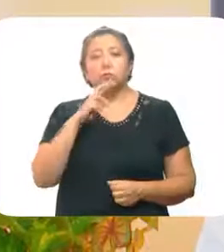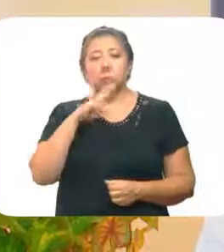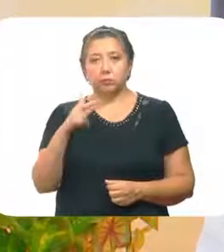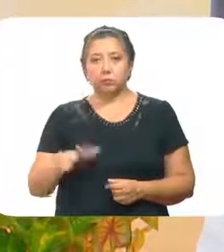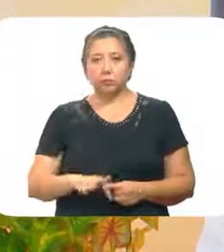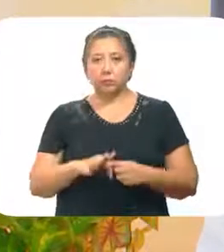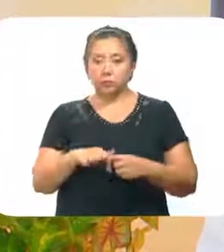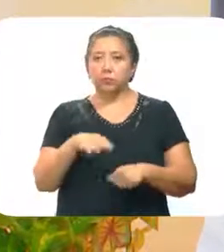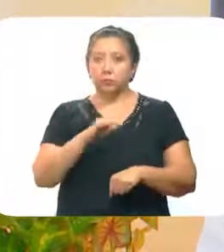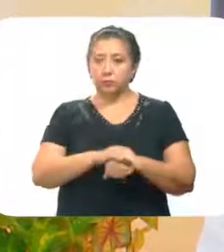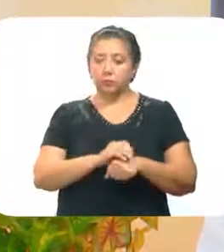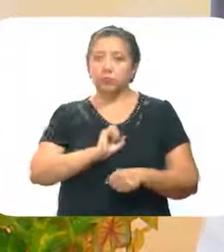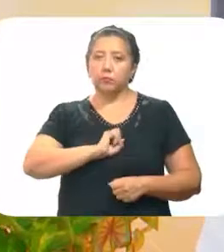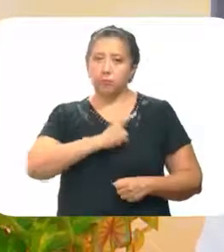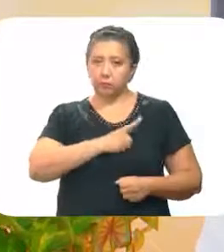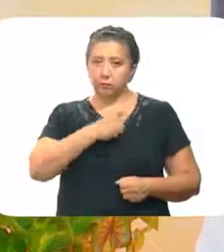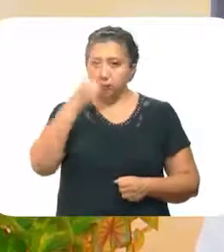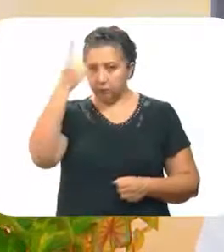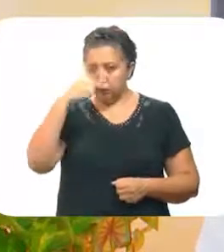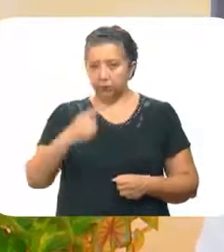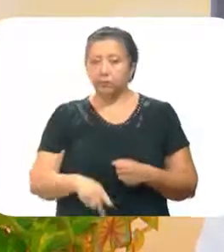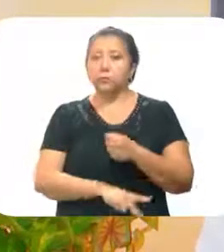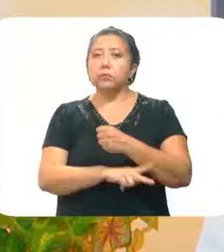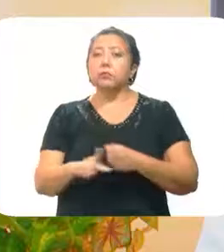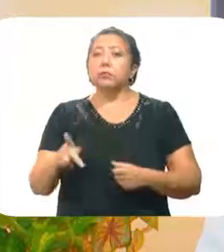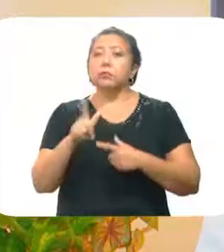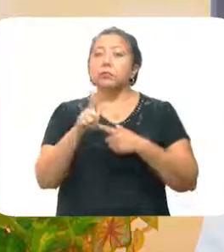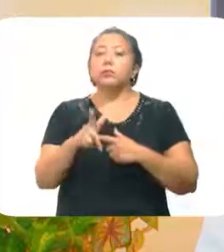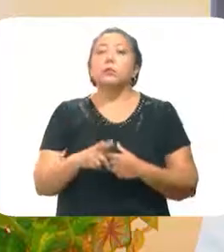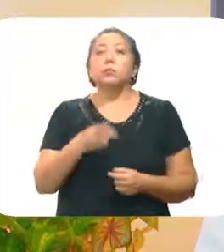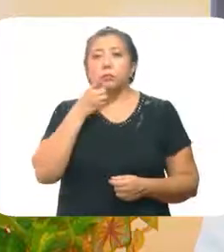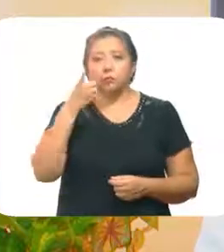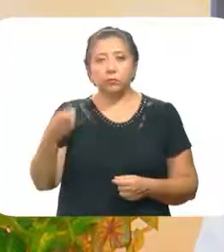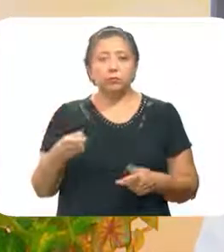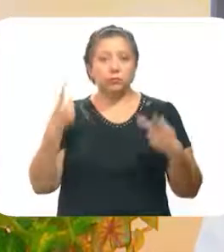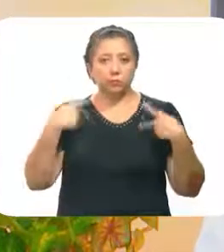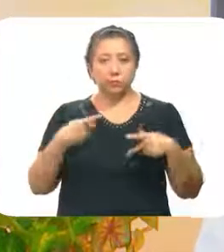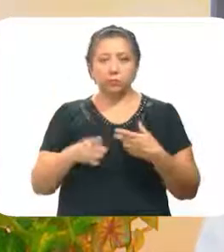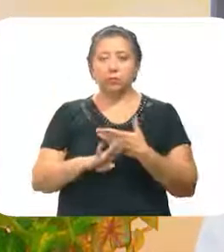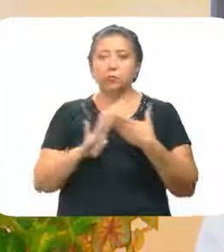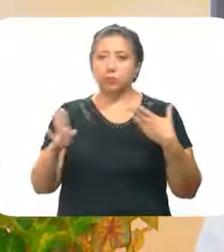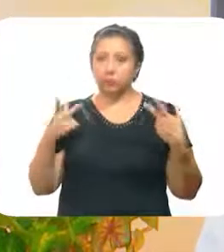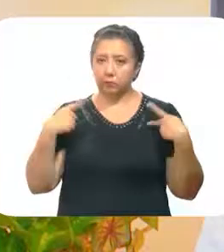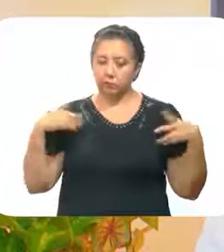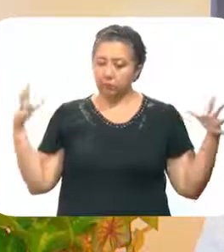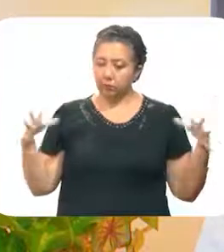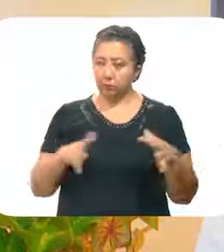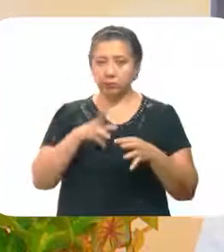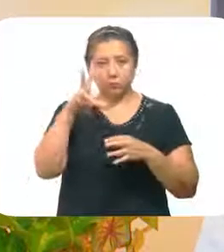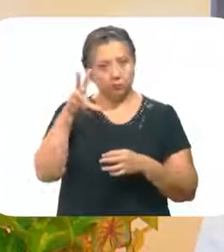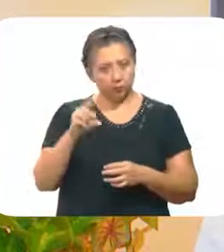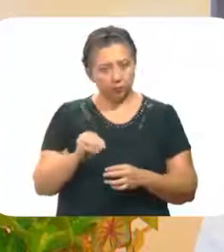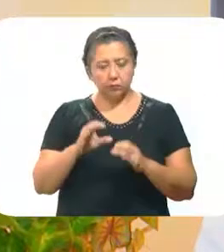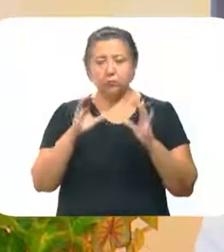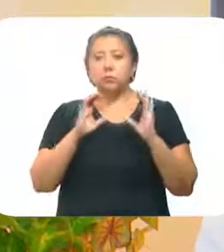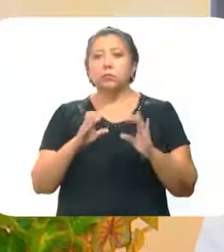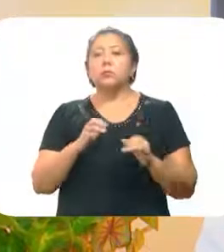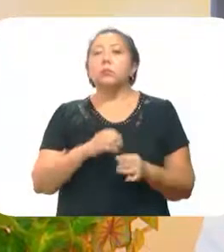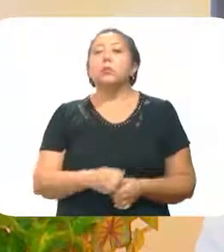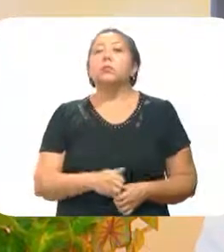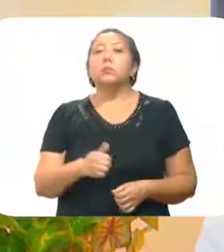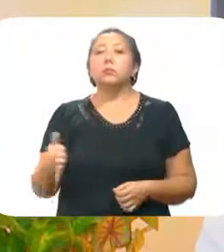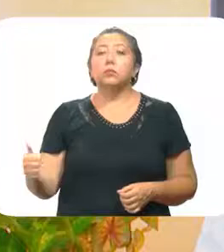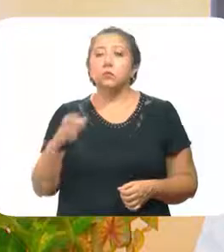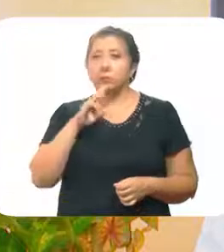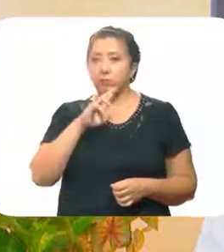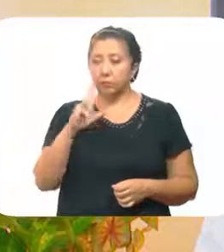reforzará la presencia de los amigos de la salud en las playas para seguir invitando a la gente a evitar lugares concurridos, promover la responsabilidad individual